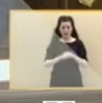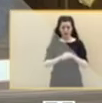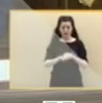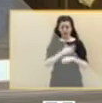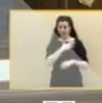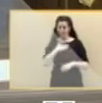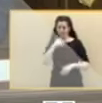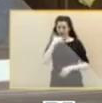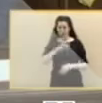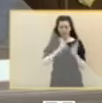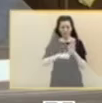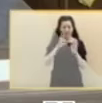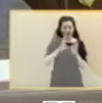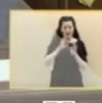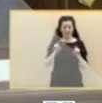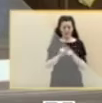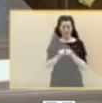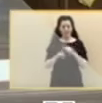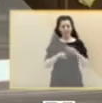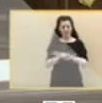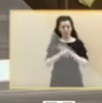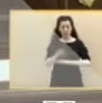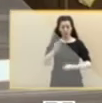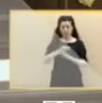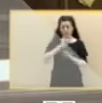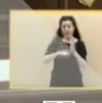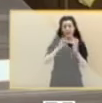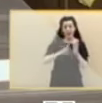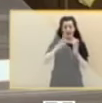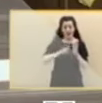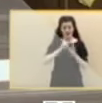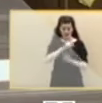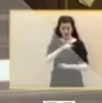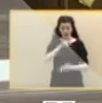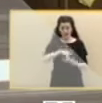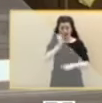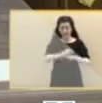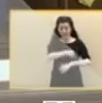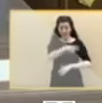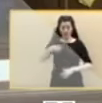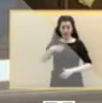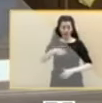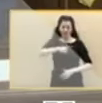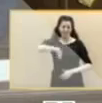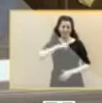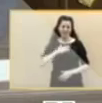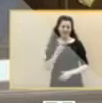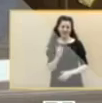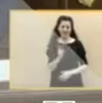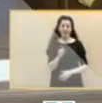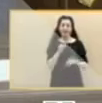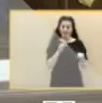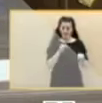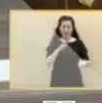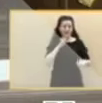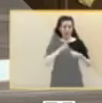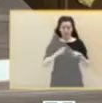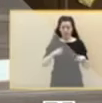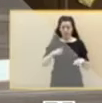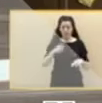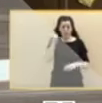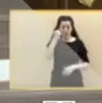argumento, todos consideran que la sentencia de Gürtel marca un antes y un después, decía Ciudadanos, es intolerable, decía Podemos, convierte